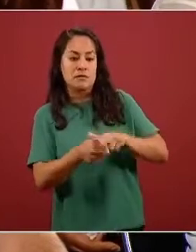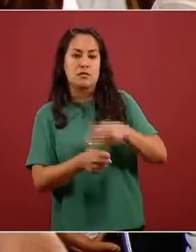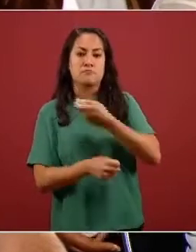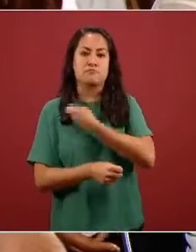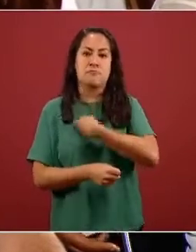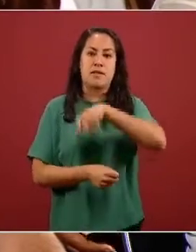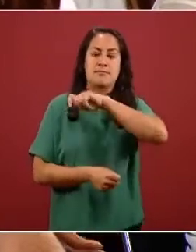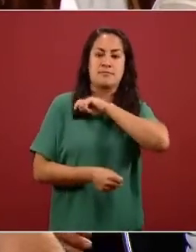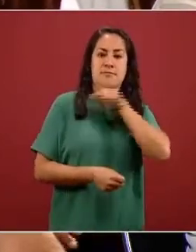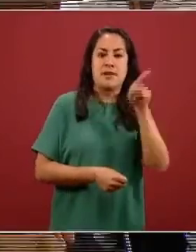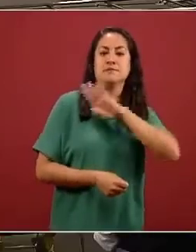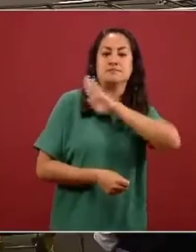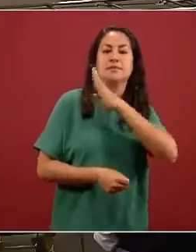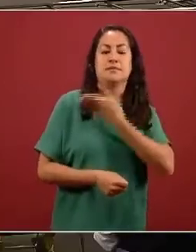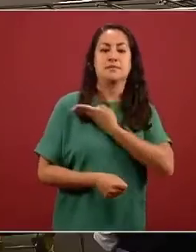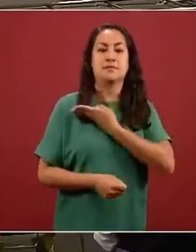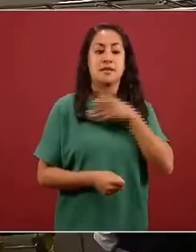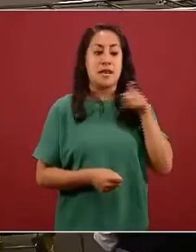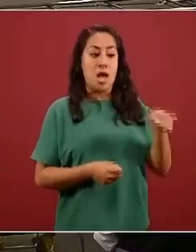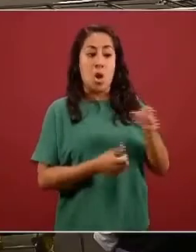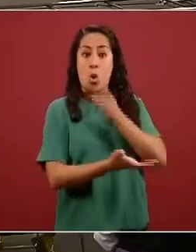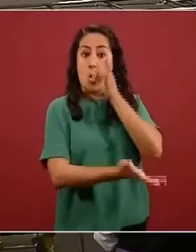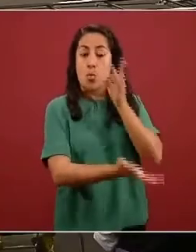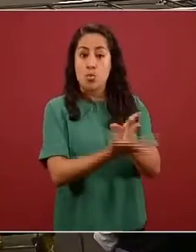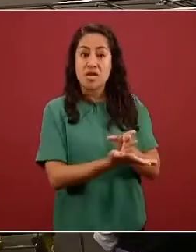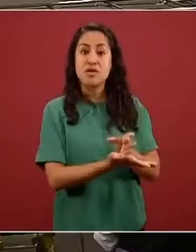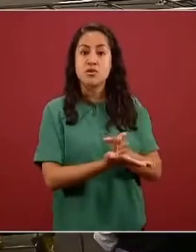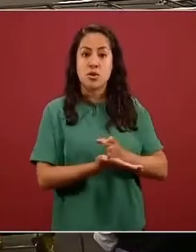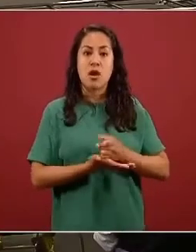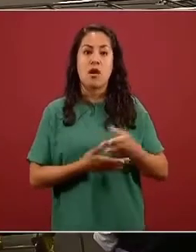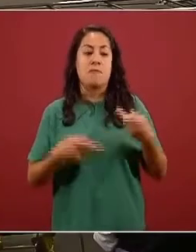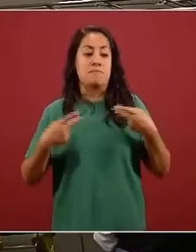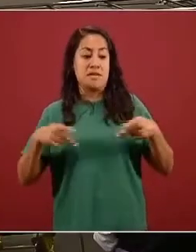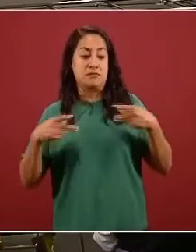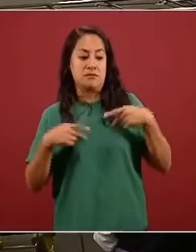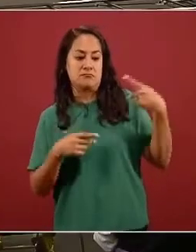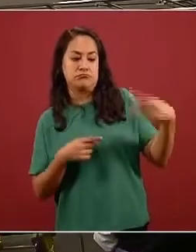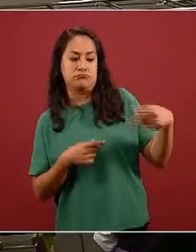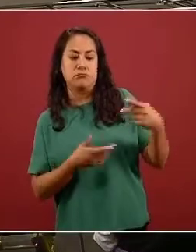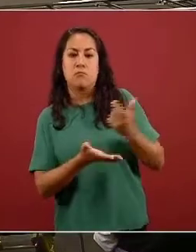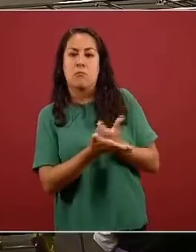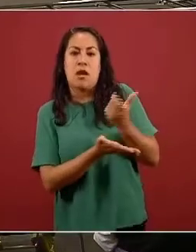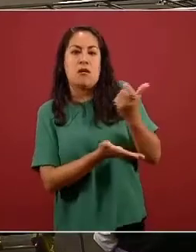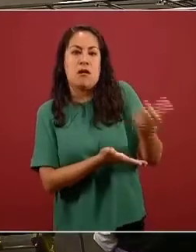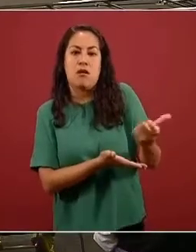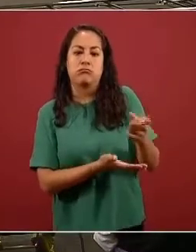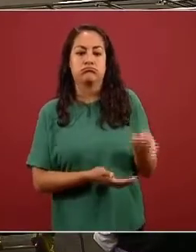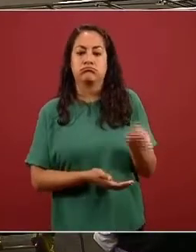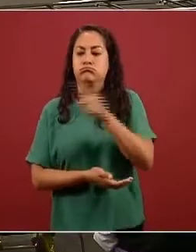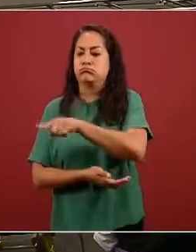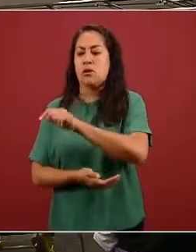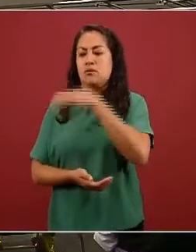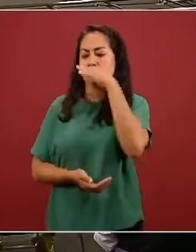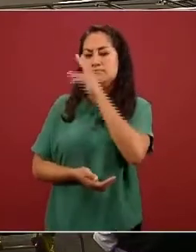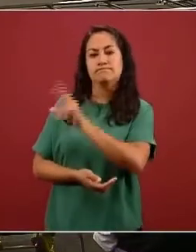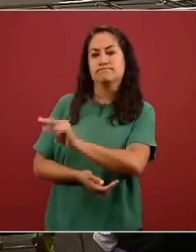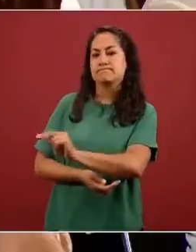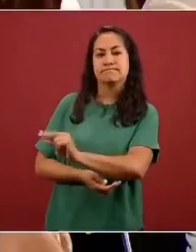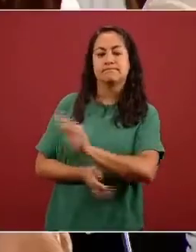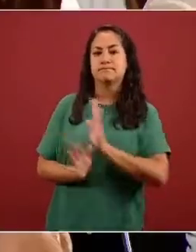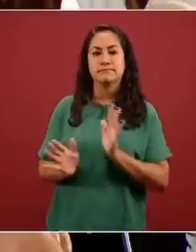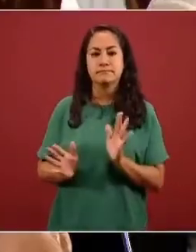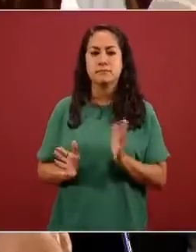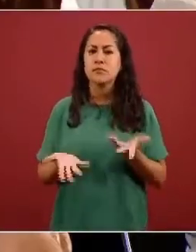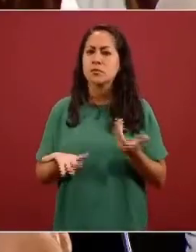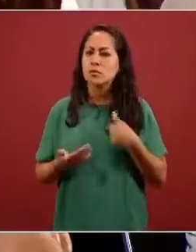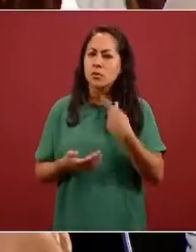a las personas o al mismo hospital. Y pues cuál sería, si habría un nuevo acuerdo